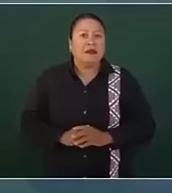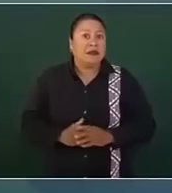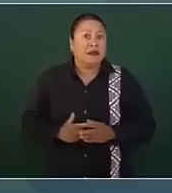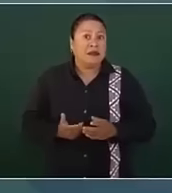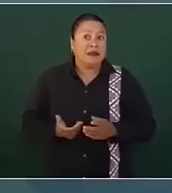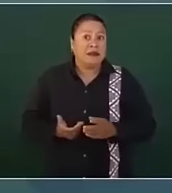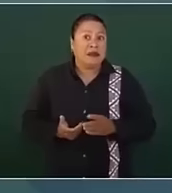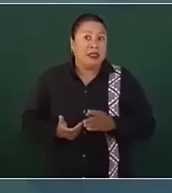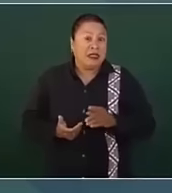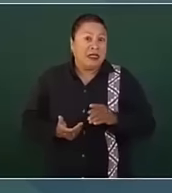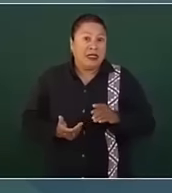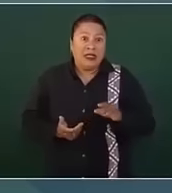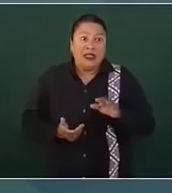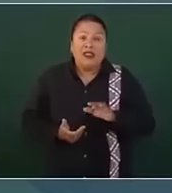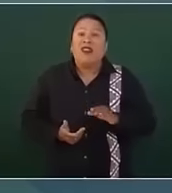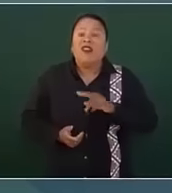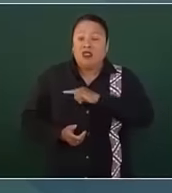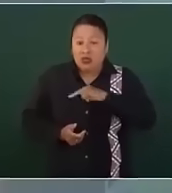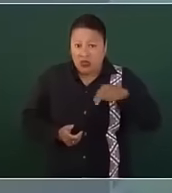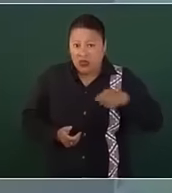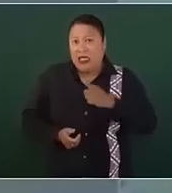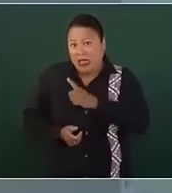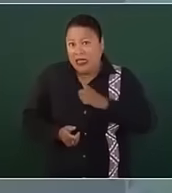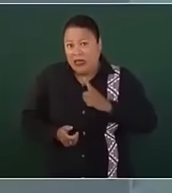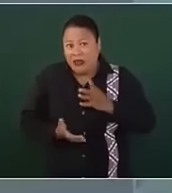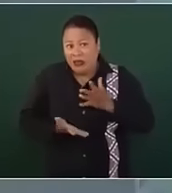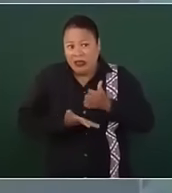Todos estamos obligados a ayudar.